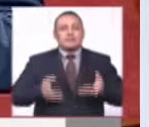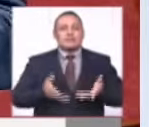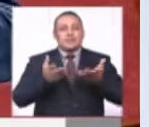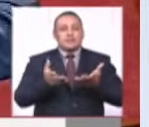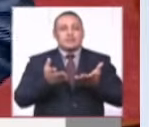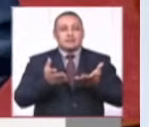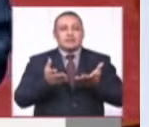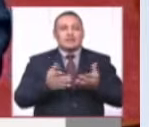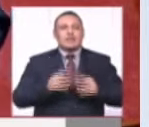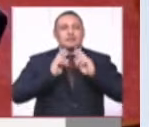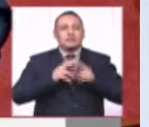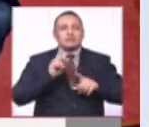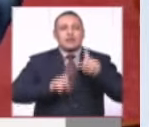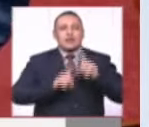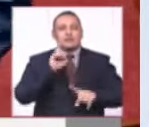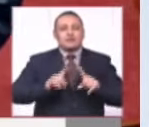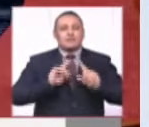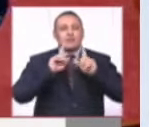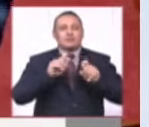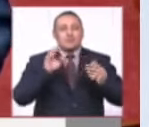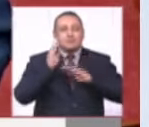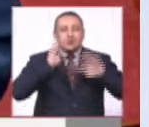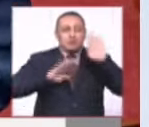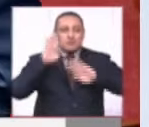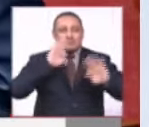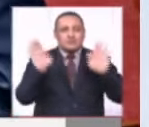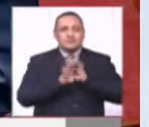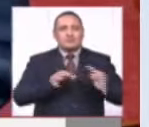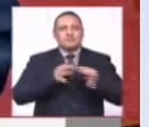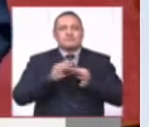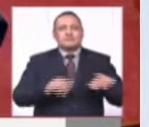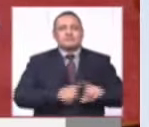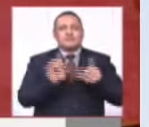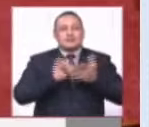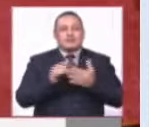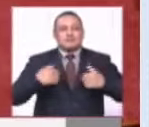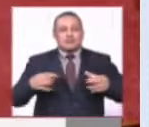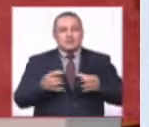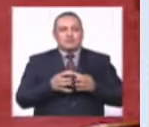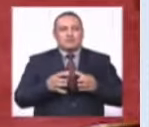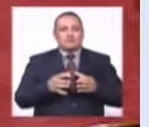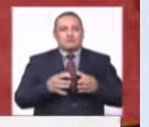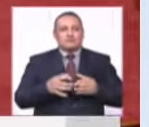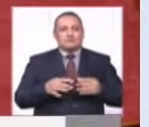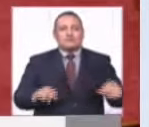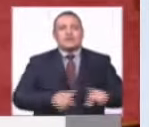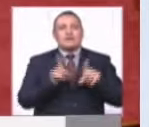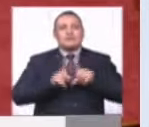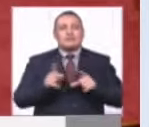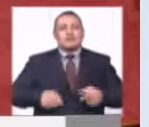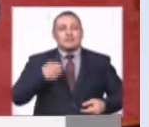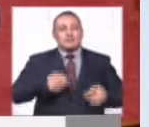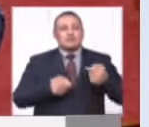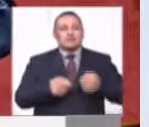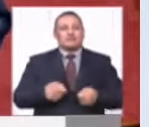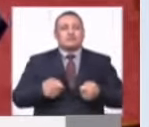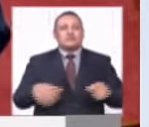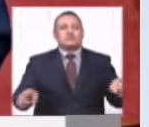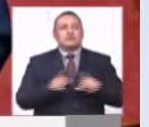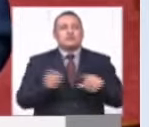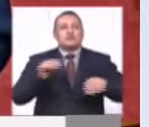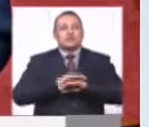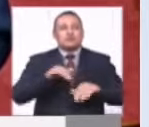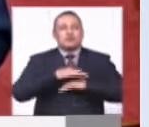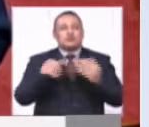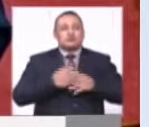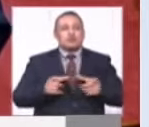a responder algunas de las preocupaciones expresadas hoy con respecto a mi sector. La inversión sobre el